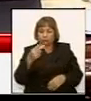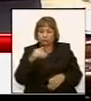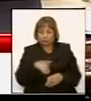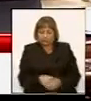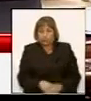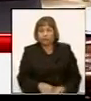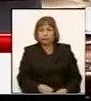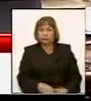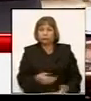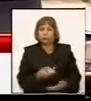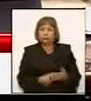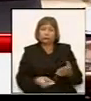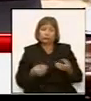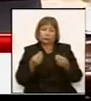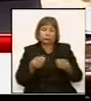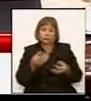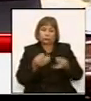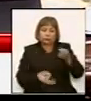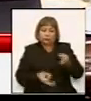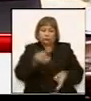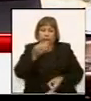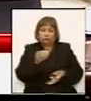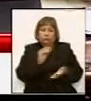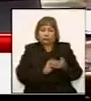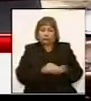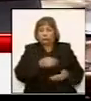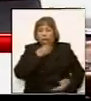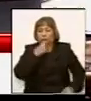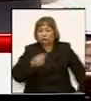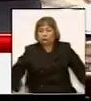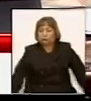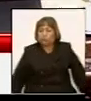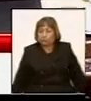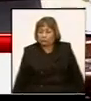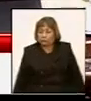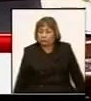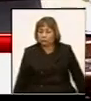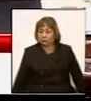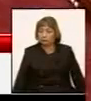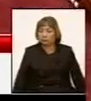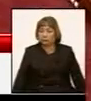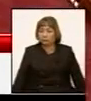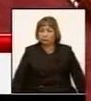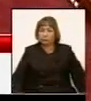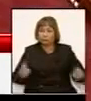votación del texto sustitutorio de la Comisión de Justicia, más abstención de Gilbonio. Siguiente tema.